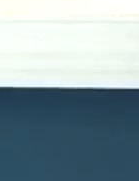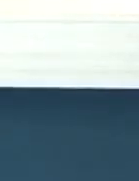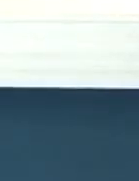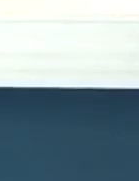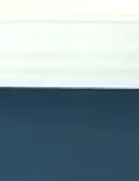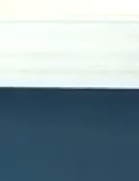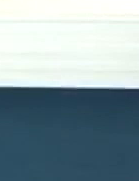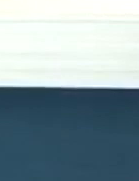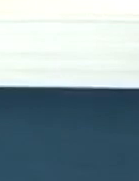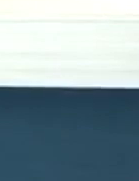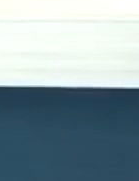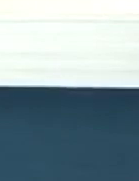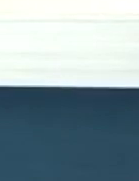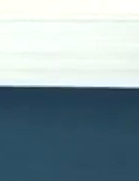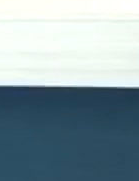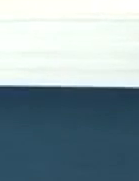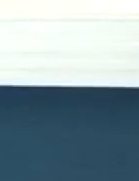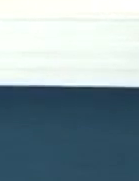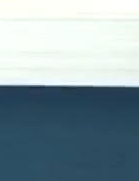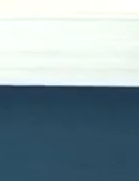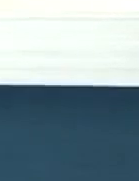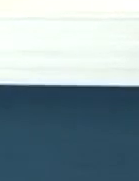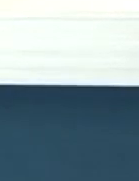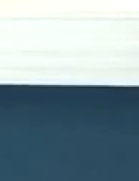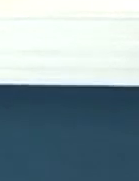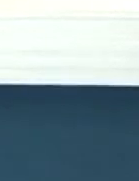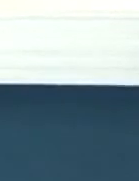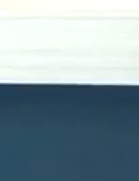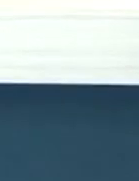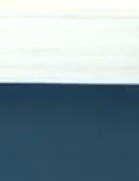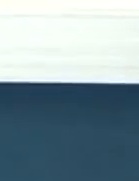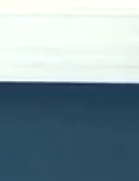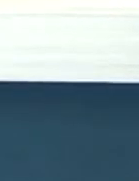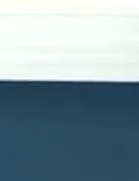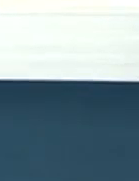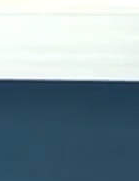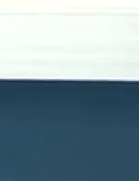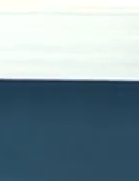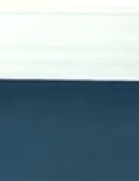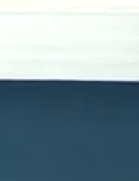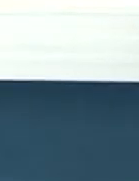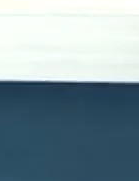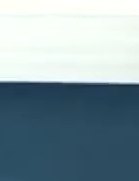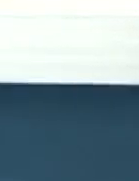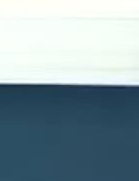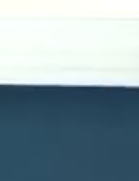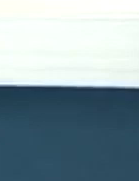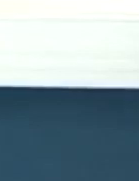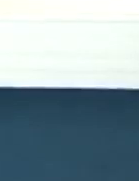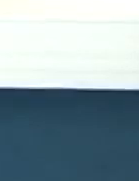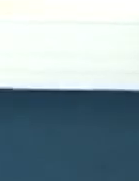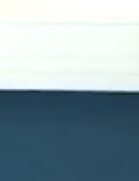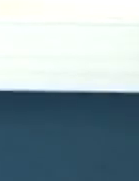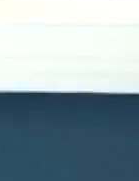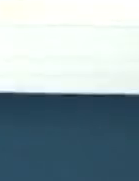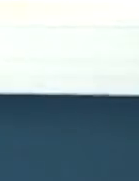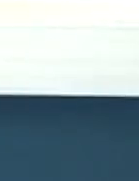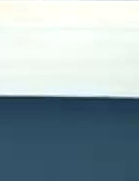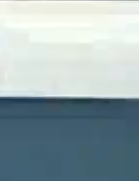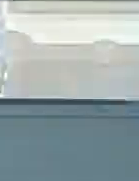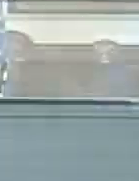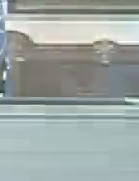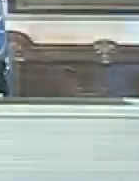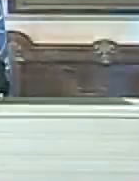con motivo de la visita del honorable señor karim asad mccann fiscal de la corte penal